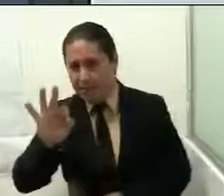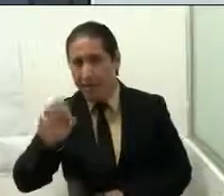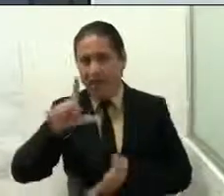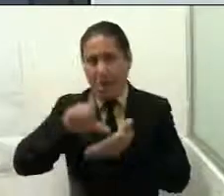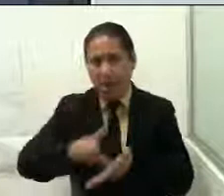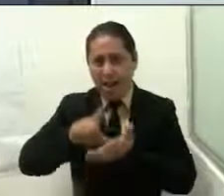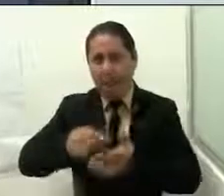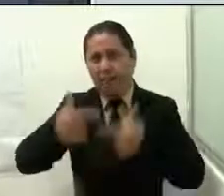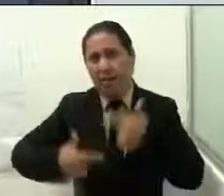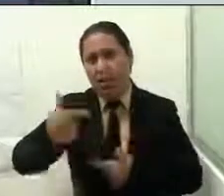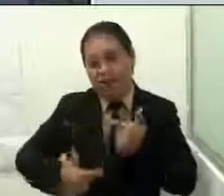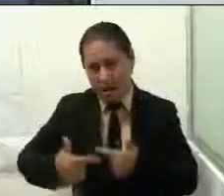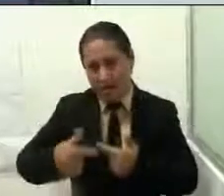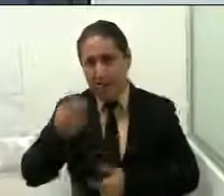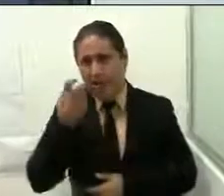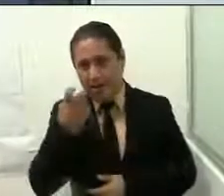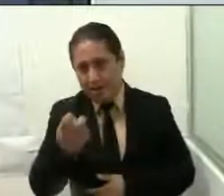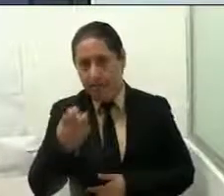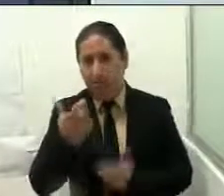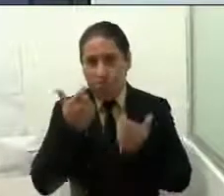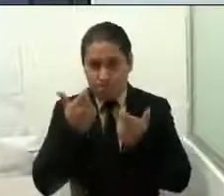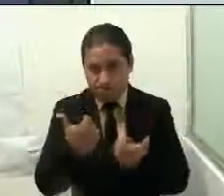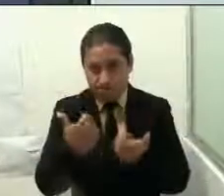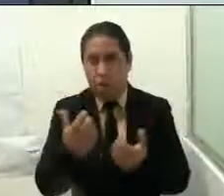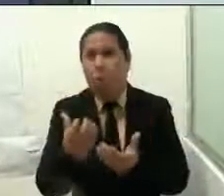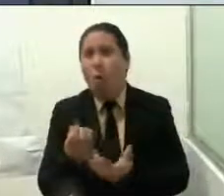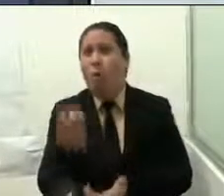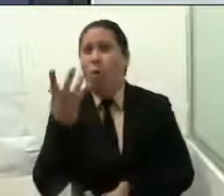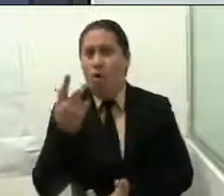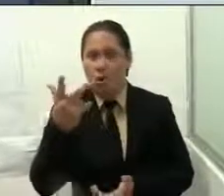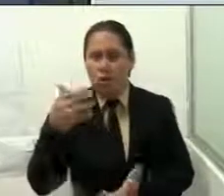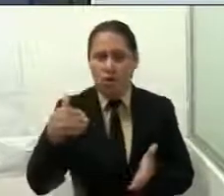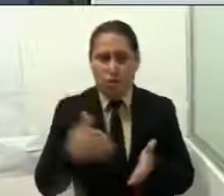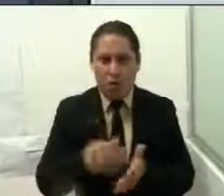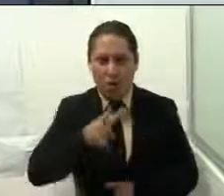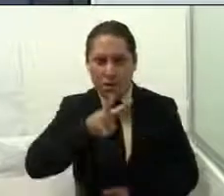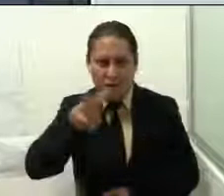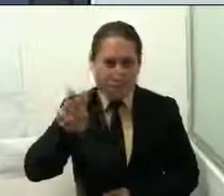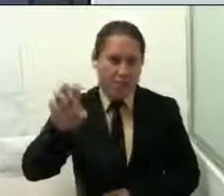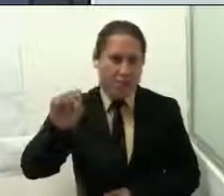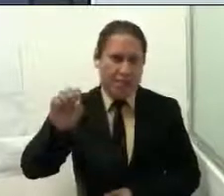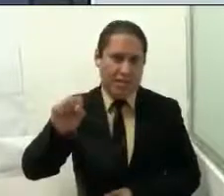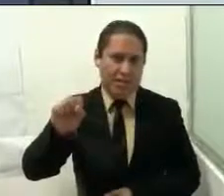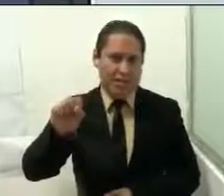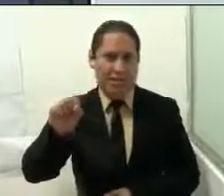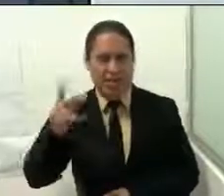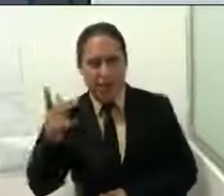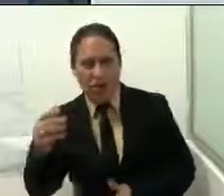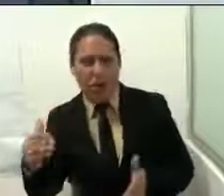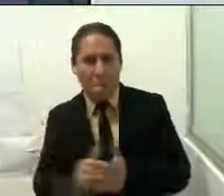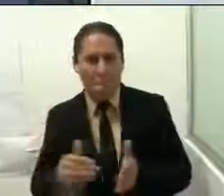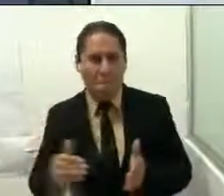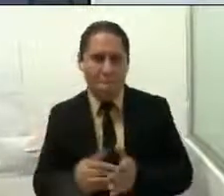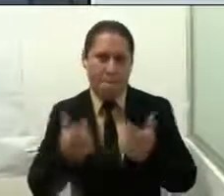leche generando un valor económico de 8 mil 268 millones de pesos